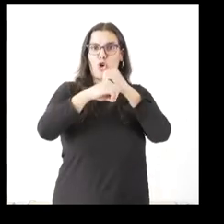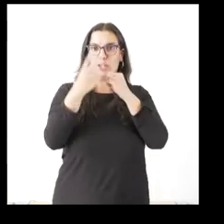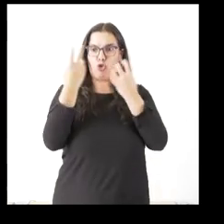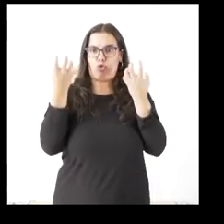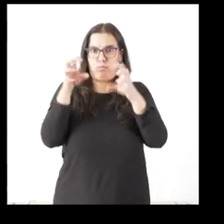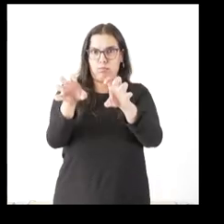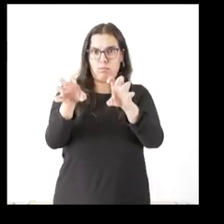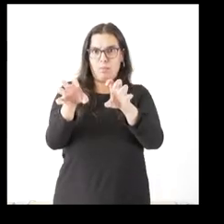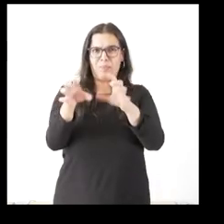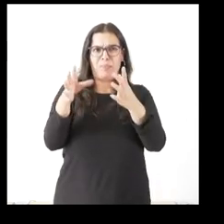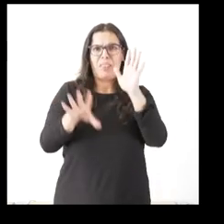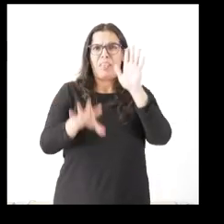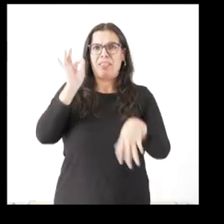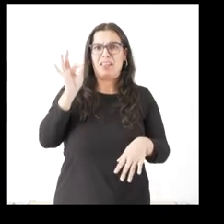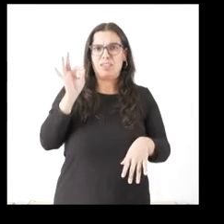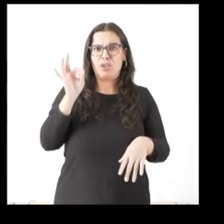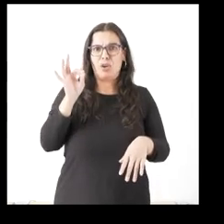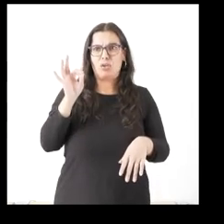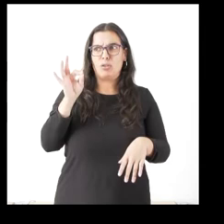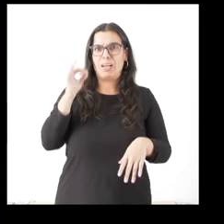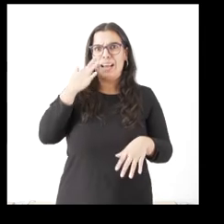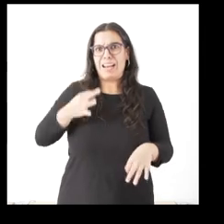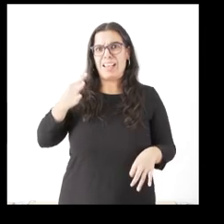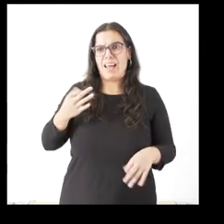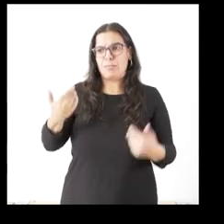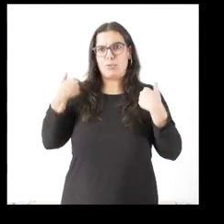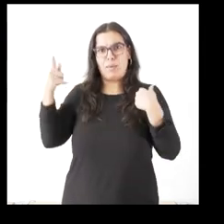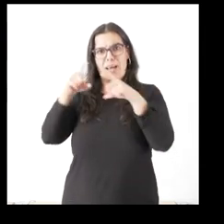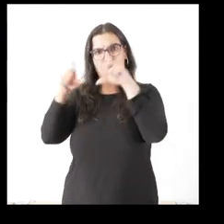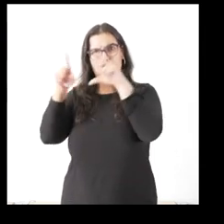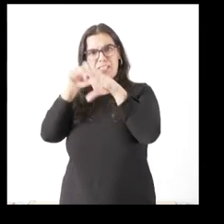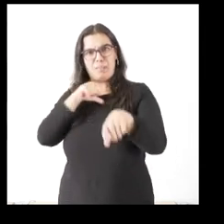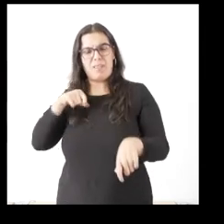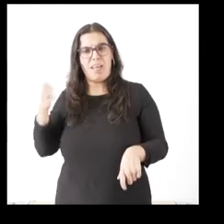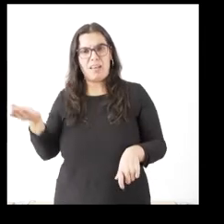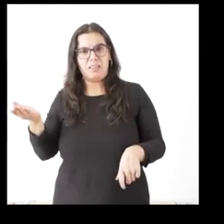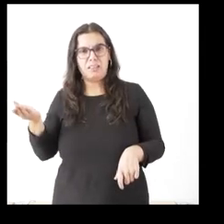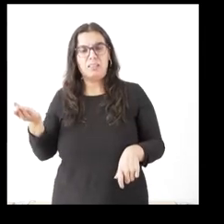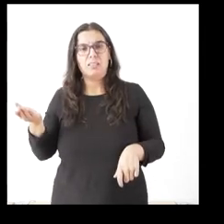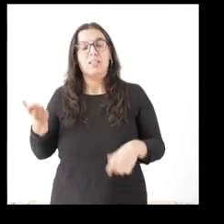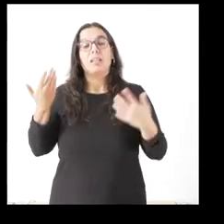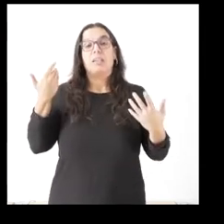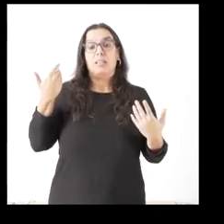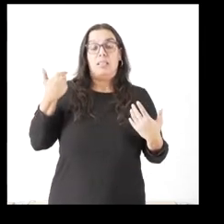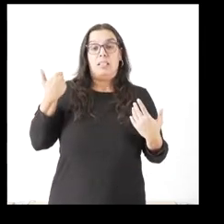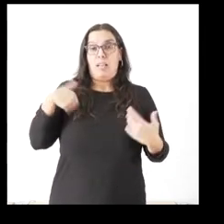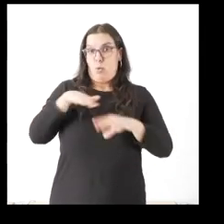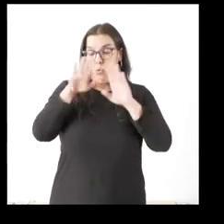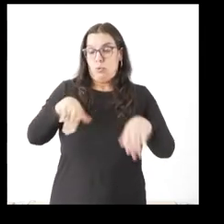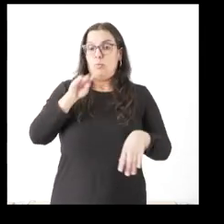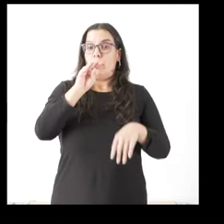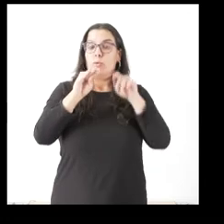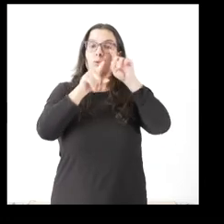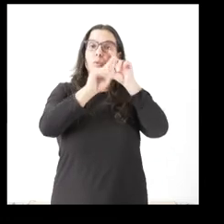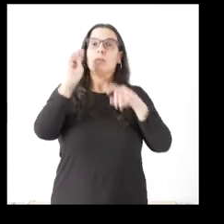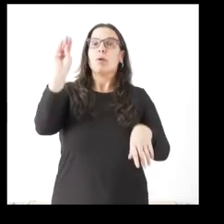decisión si depende de la propia empresa privada? Y por último, sobre este tema, si han hablado con el senador